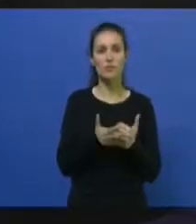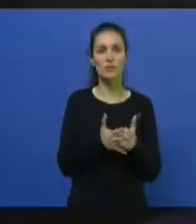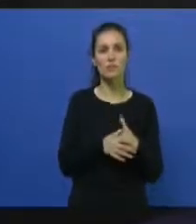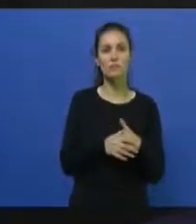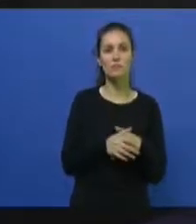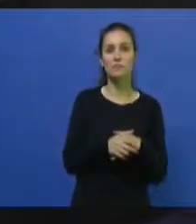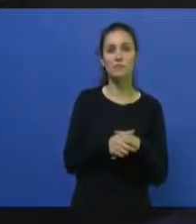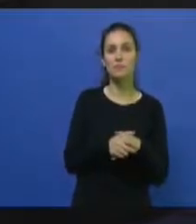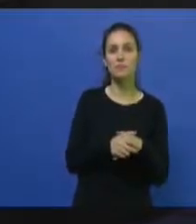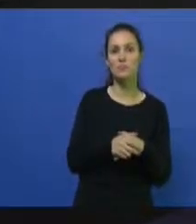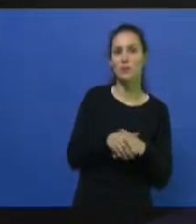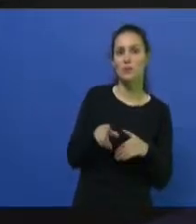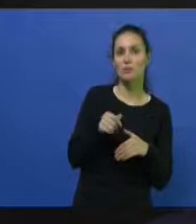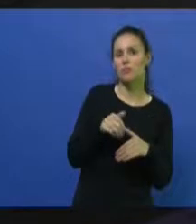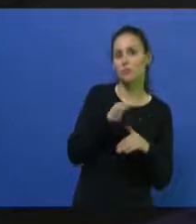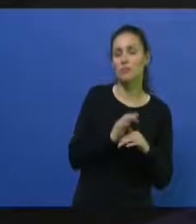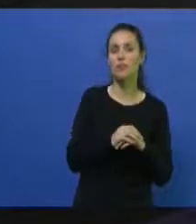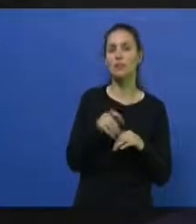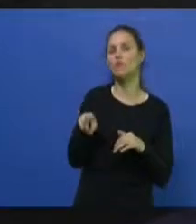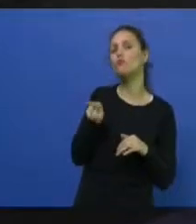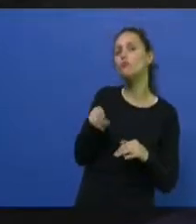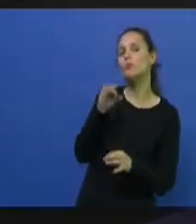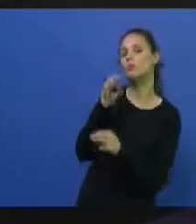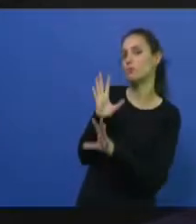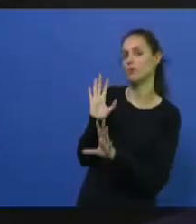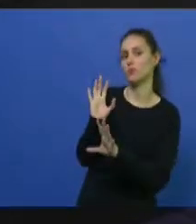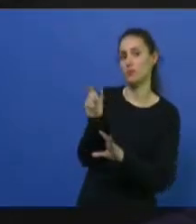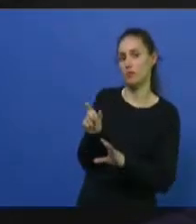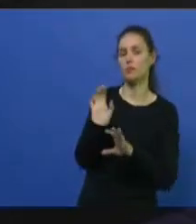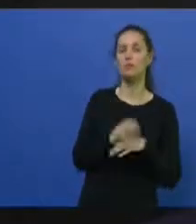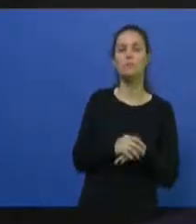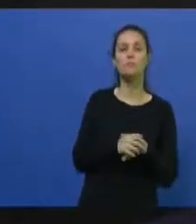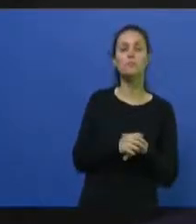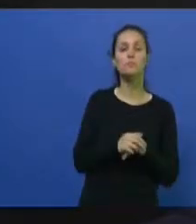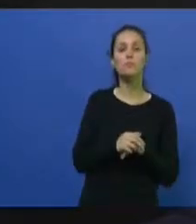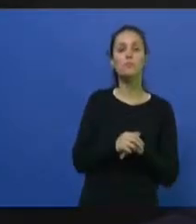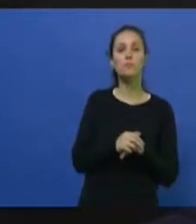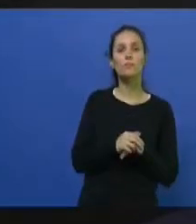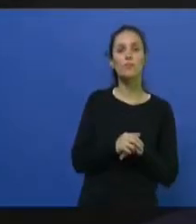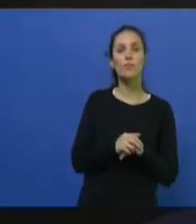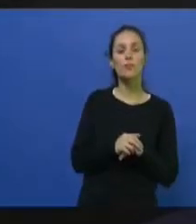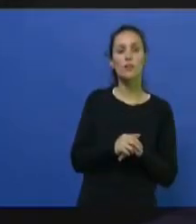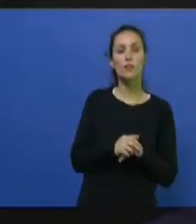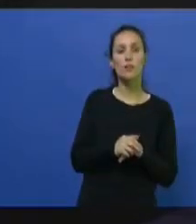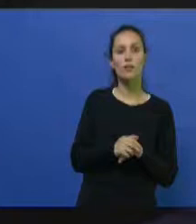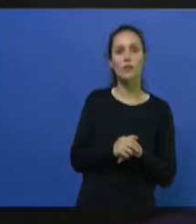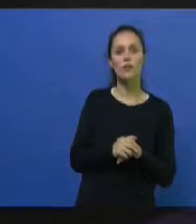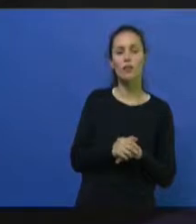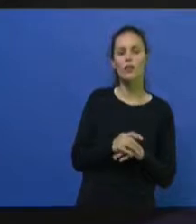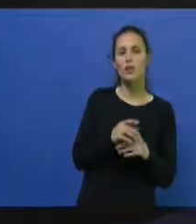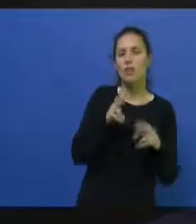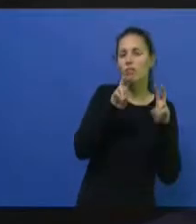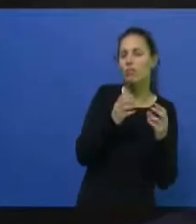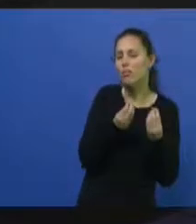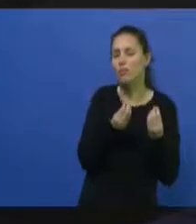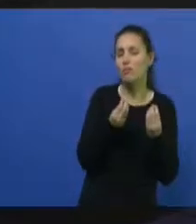más que yo. No, no es cierto, no es cierto. Claro, es un profesional. Escuche, vamos a ser. Nosotros también lo necesitamos. Va, en